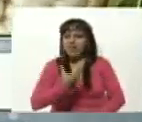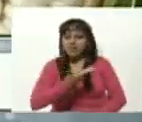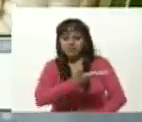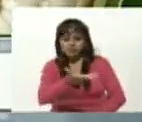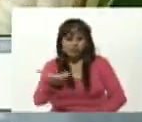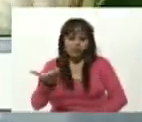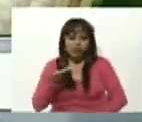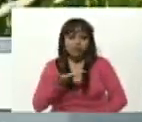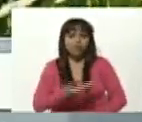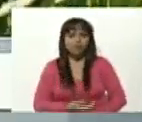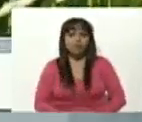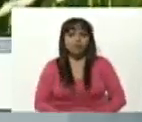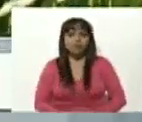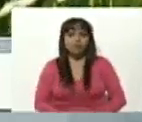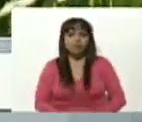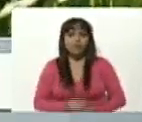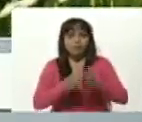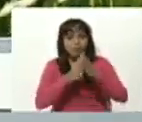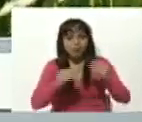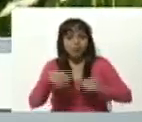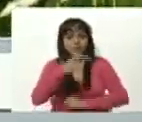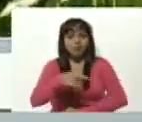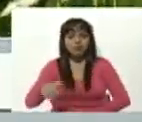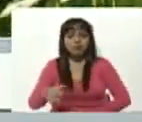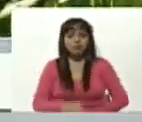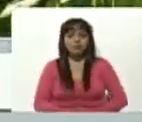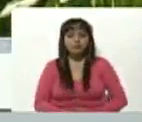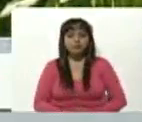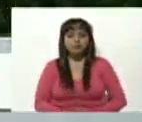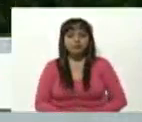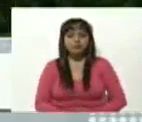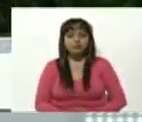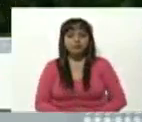todos y para todas. Así que,